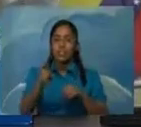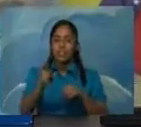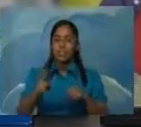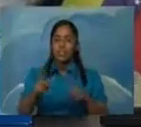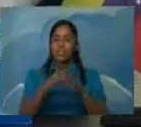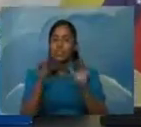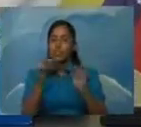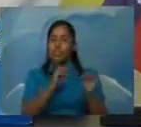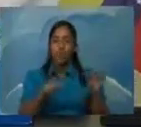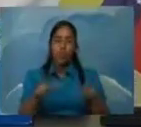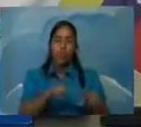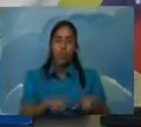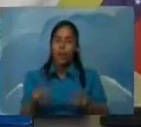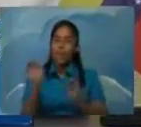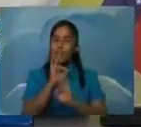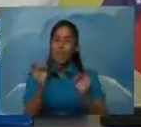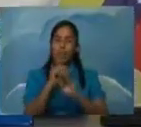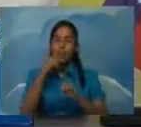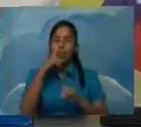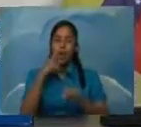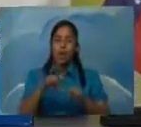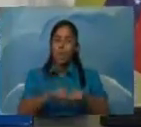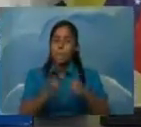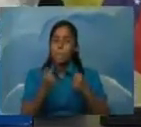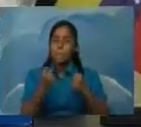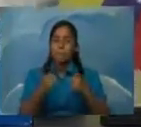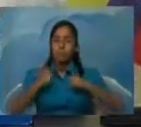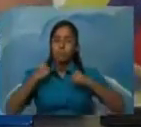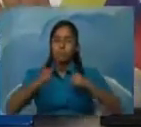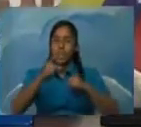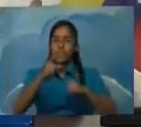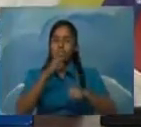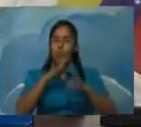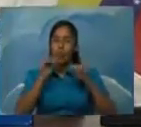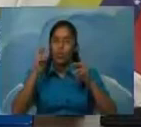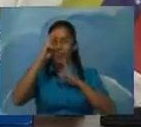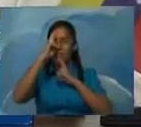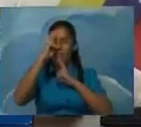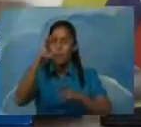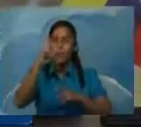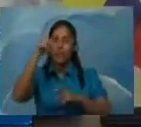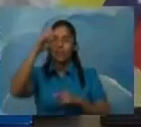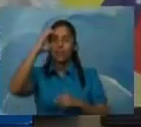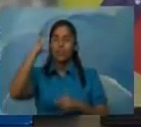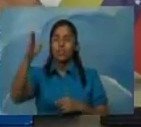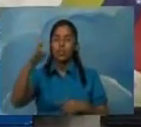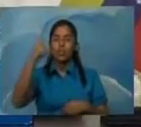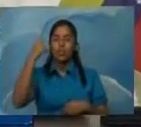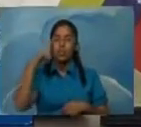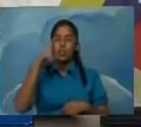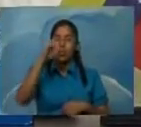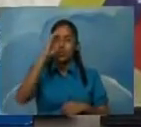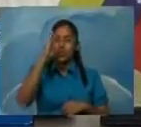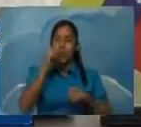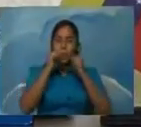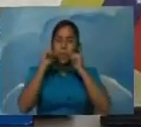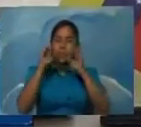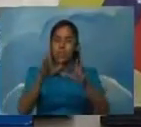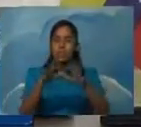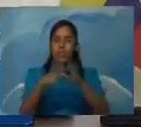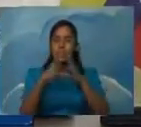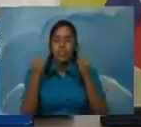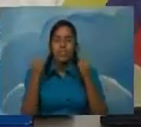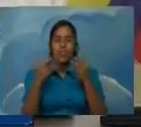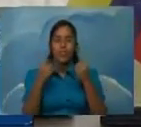ni en el patio. No, señor, no hay pan leudado. Ellos respetan a Dios, hermano. Por eso Dios ha bendecido tanto a